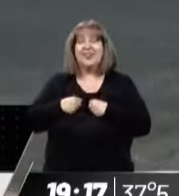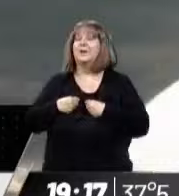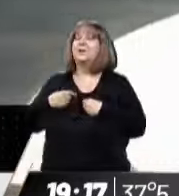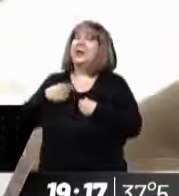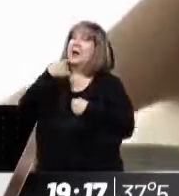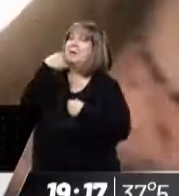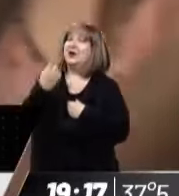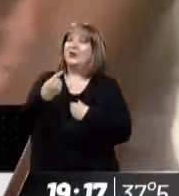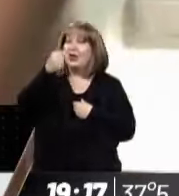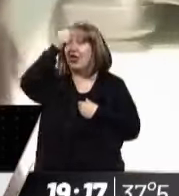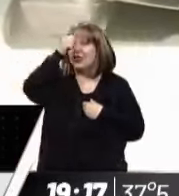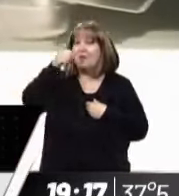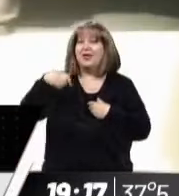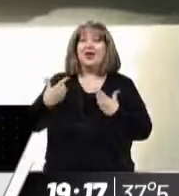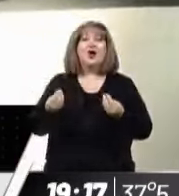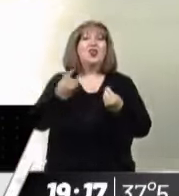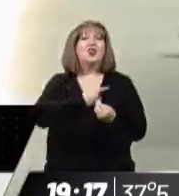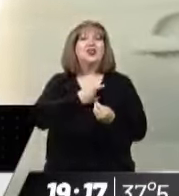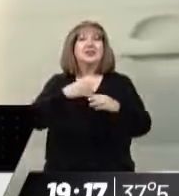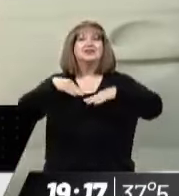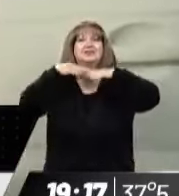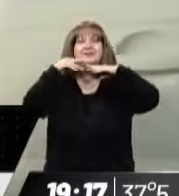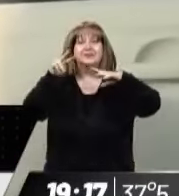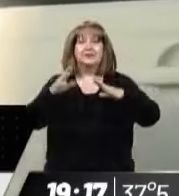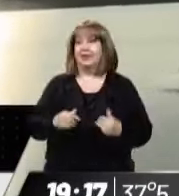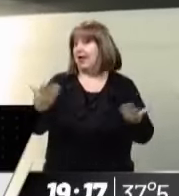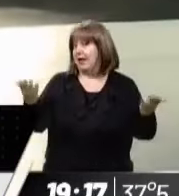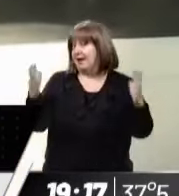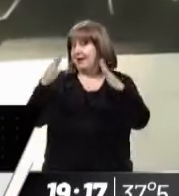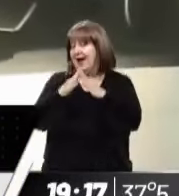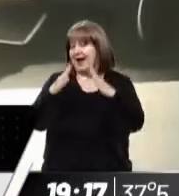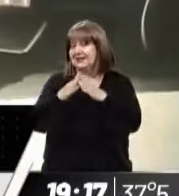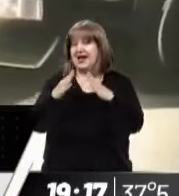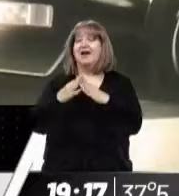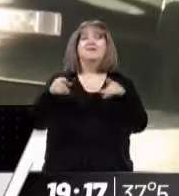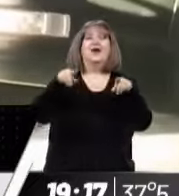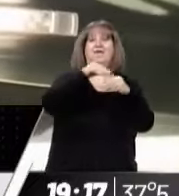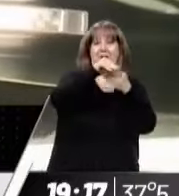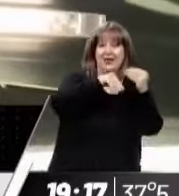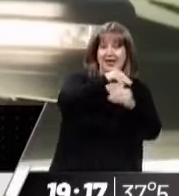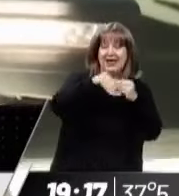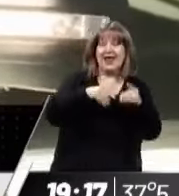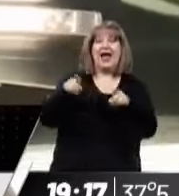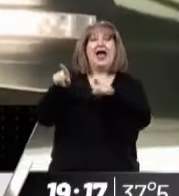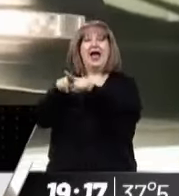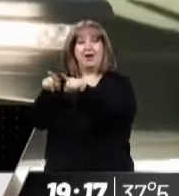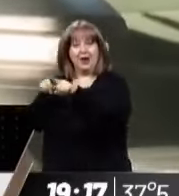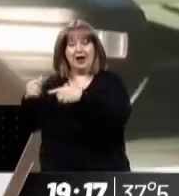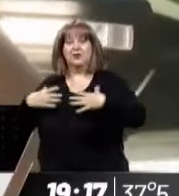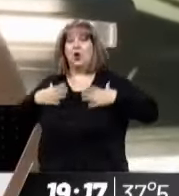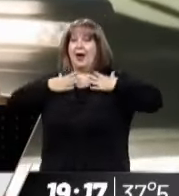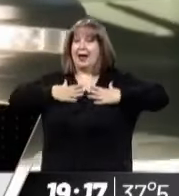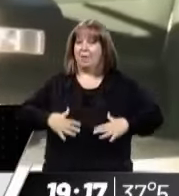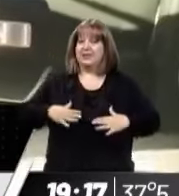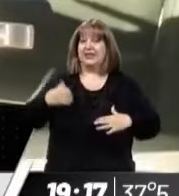domingo. ¿Dónde lo ven? Lo vemos en casa, con la familia, mis hermanos y con la camiseta de Argentina.